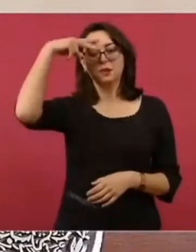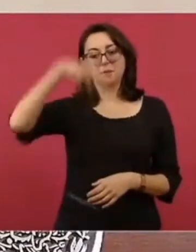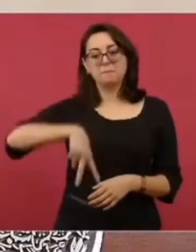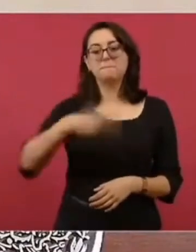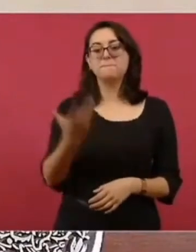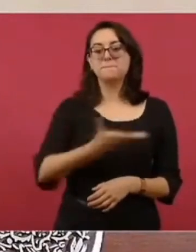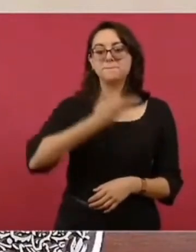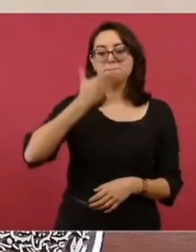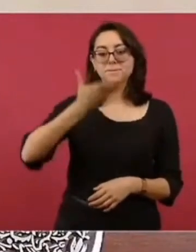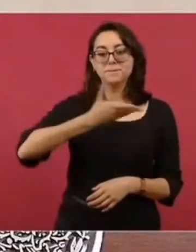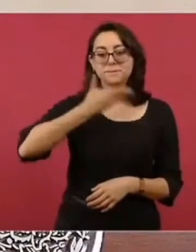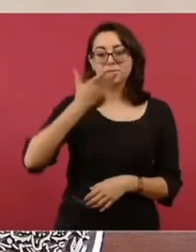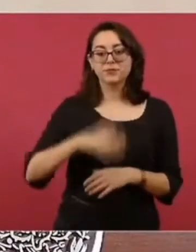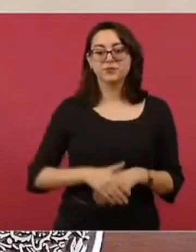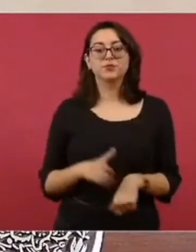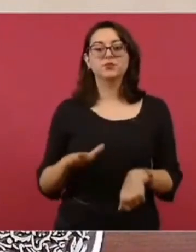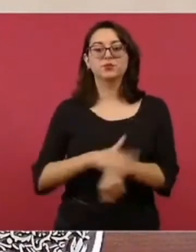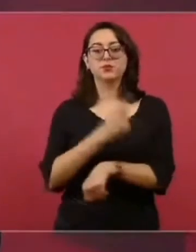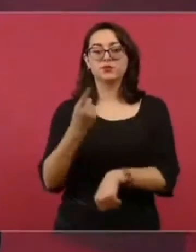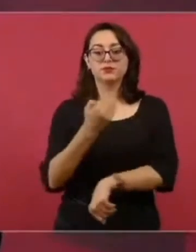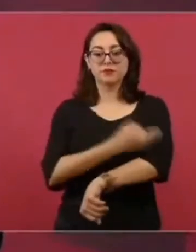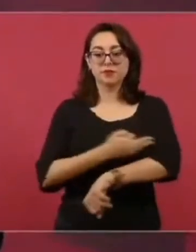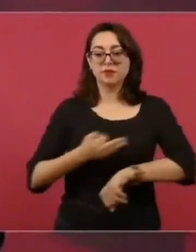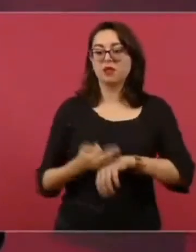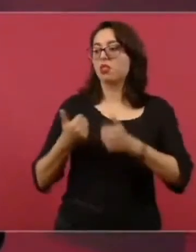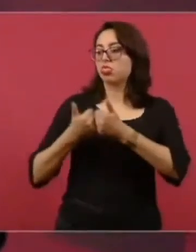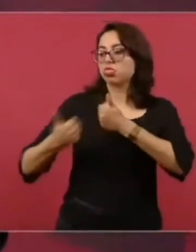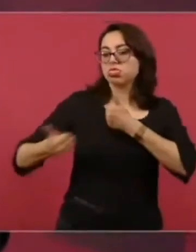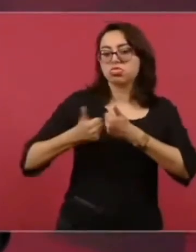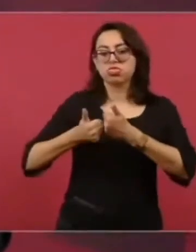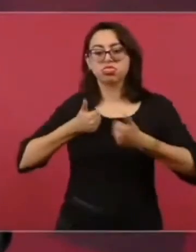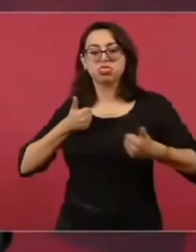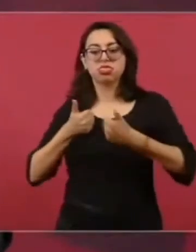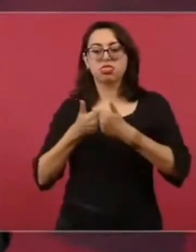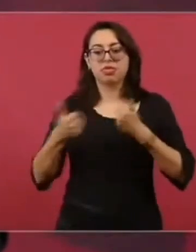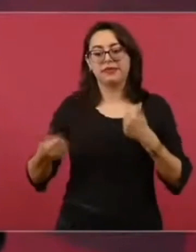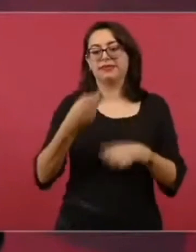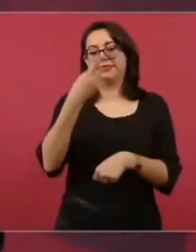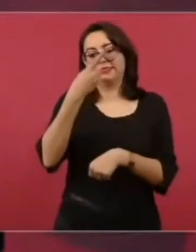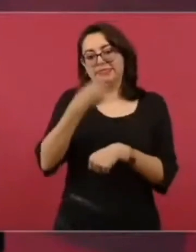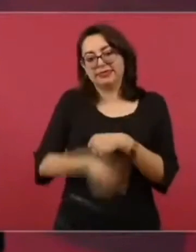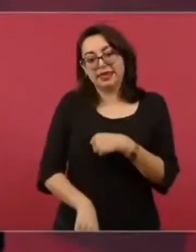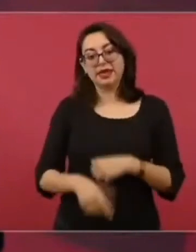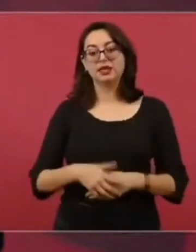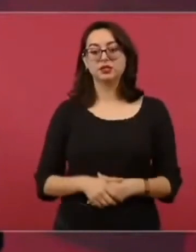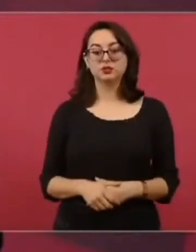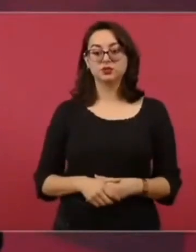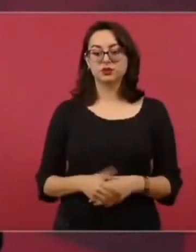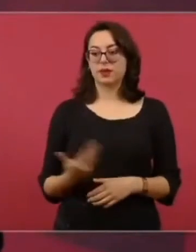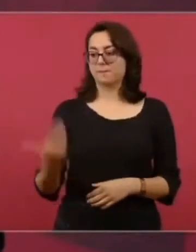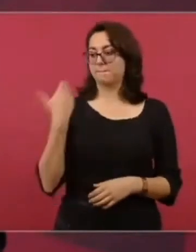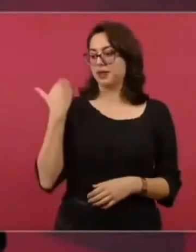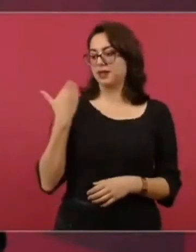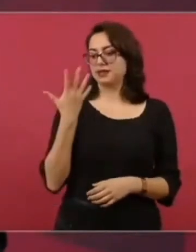La desintegración de las familias afecta mucho. Acabo de leer otro, hace como 10 días,